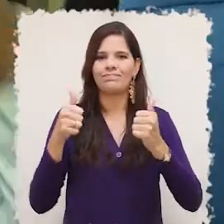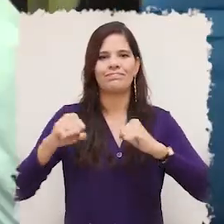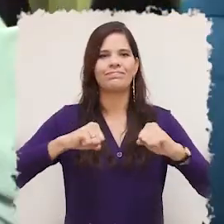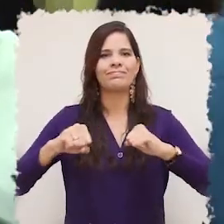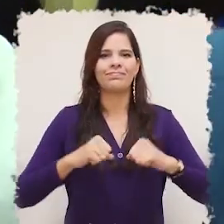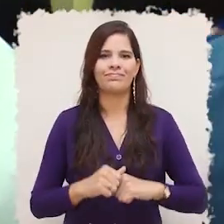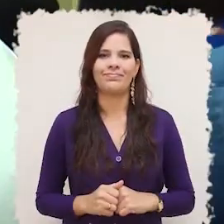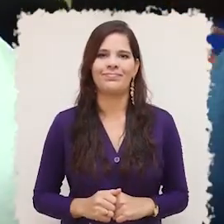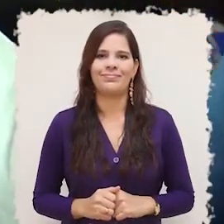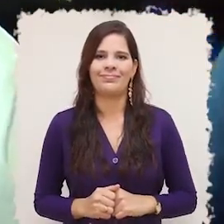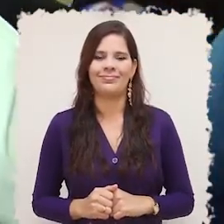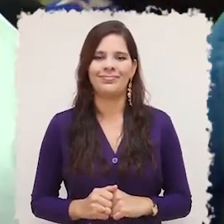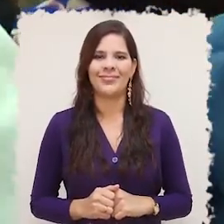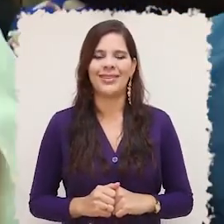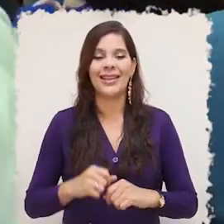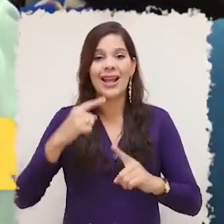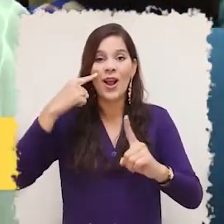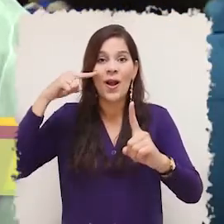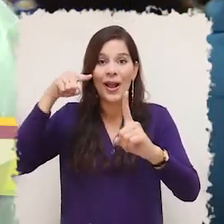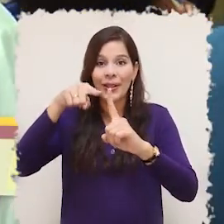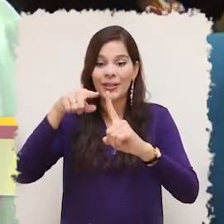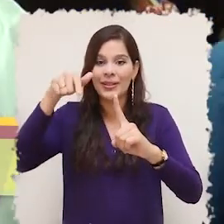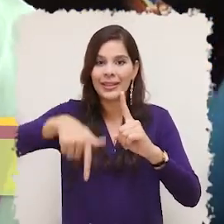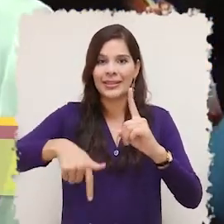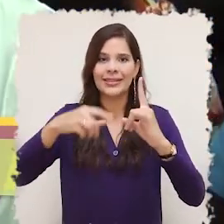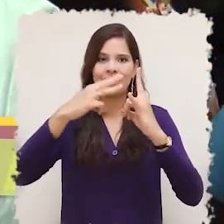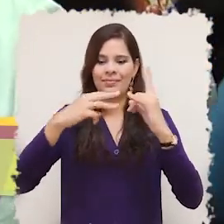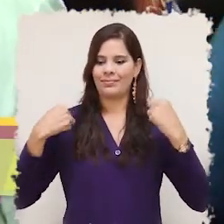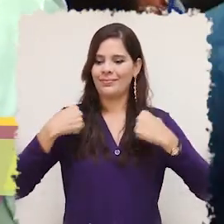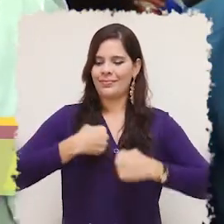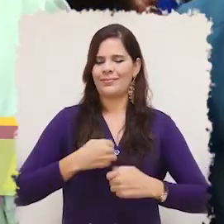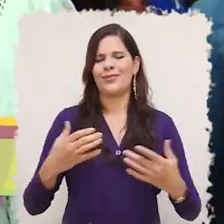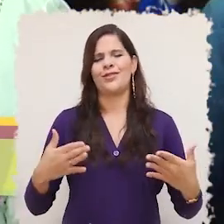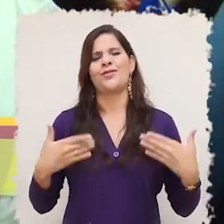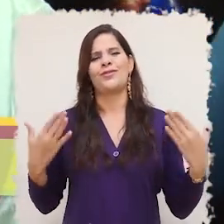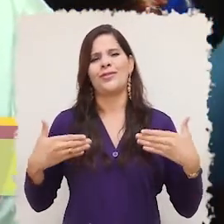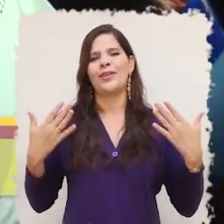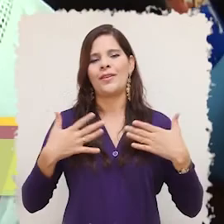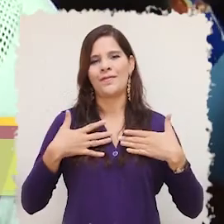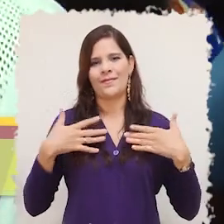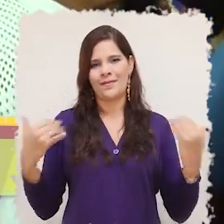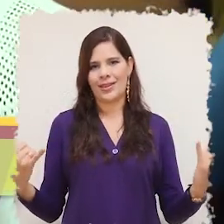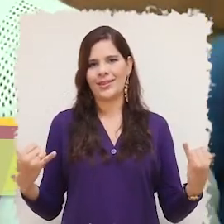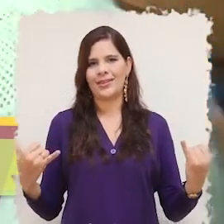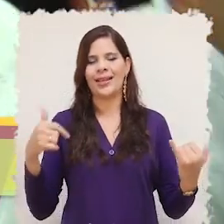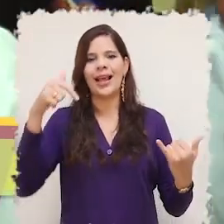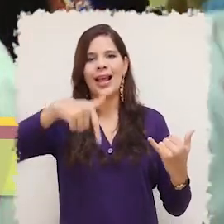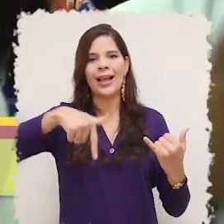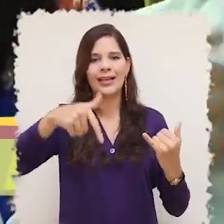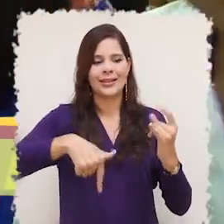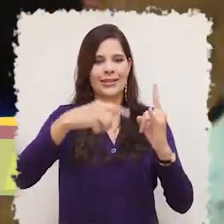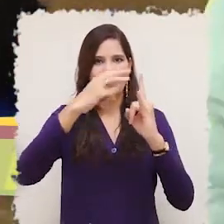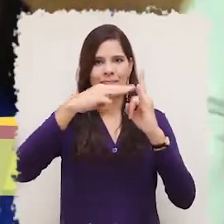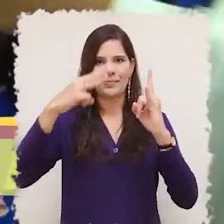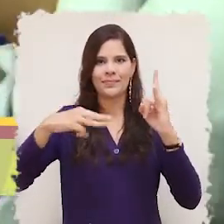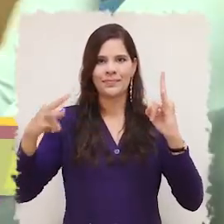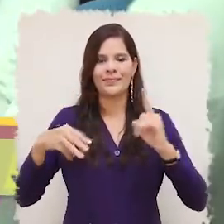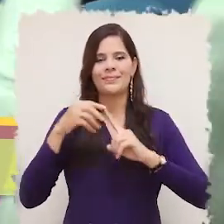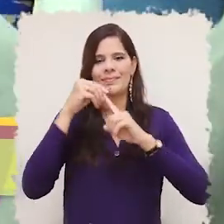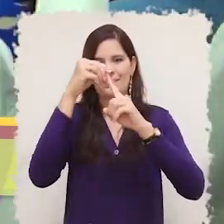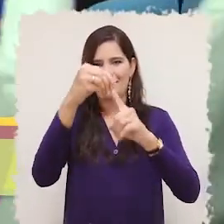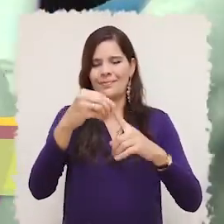superarlos. Este logro significa, primero que todo, una bendición al haber estudiado en este